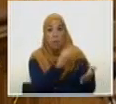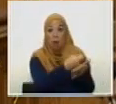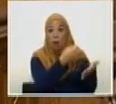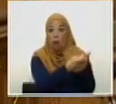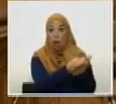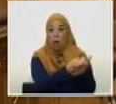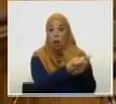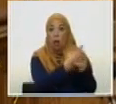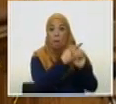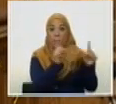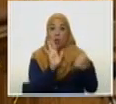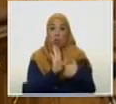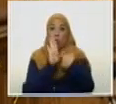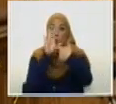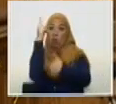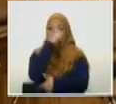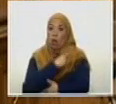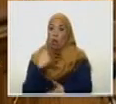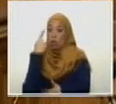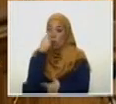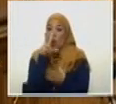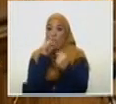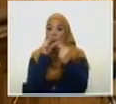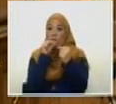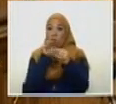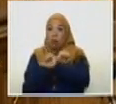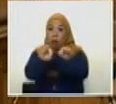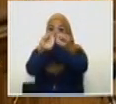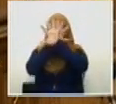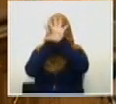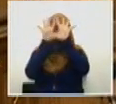pero que dé la cara y hable con claridad,